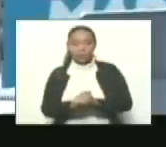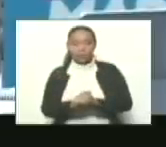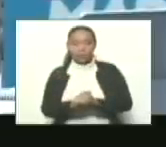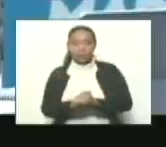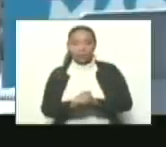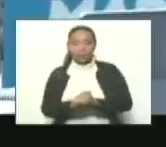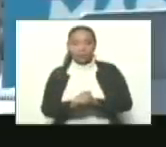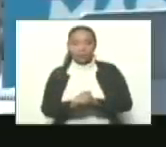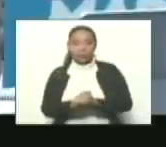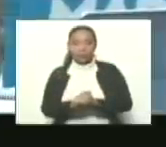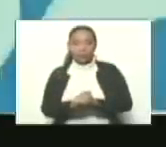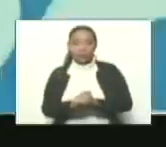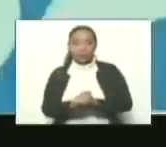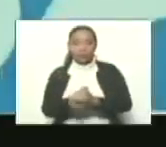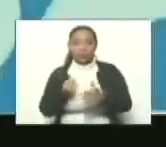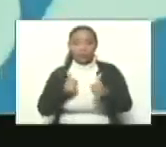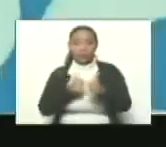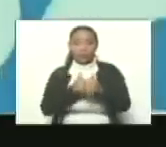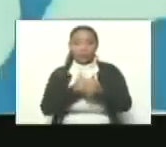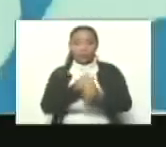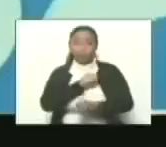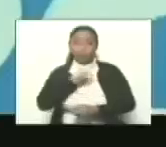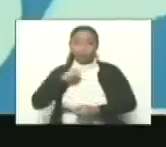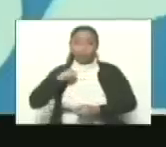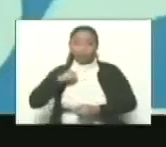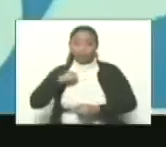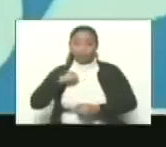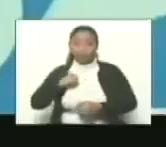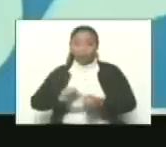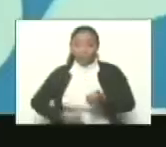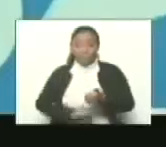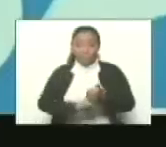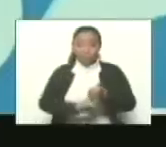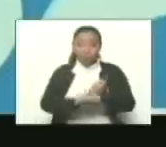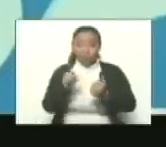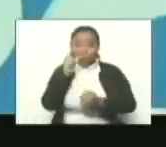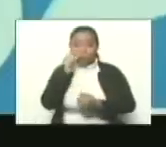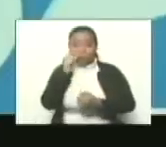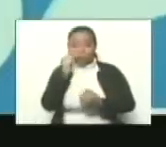¿Ah? Asistente personal de su padre.